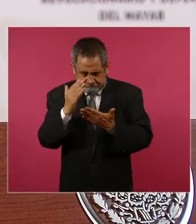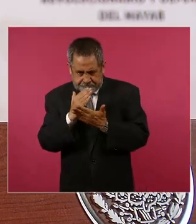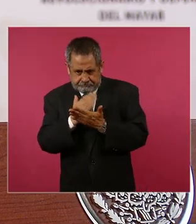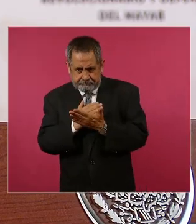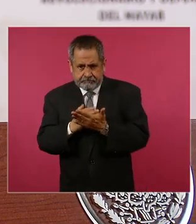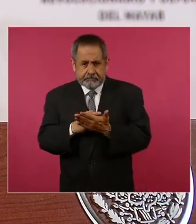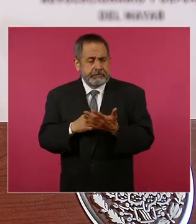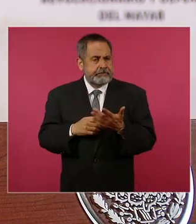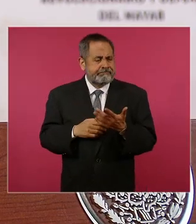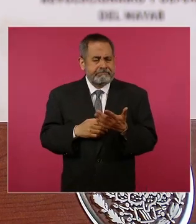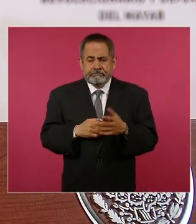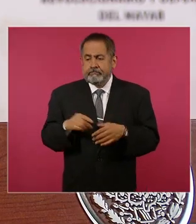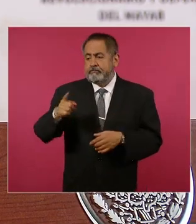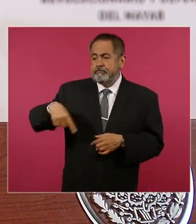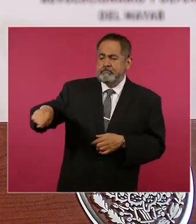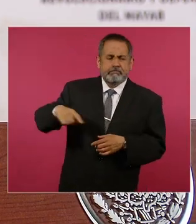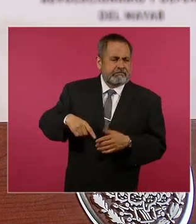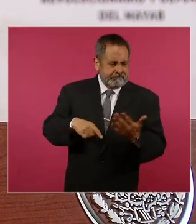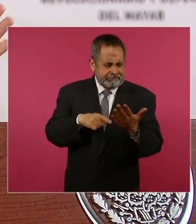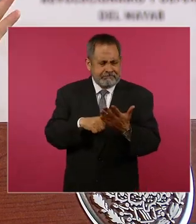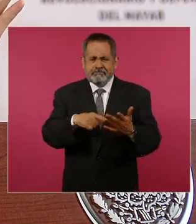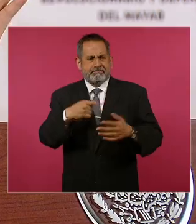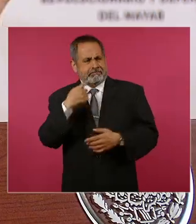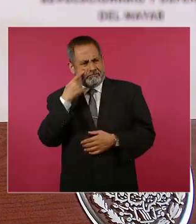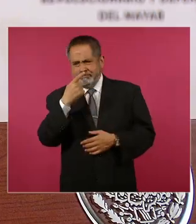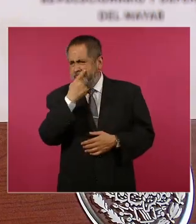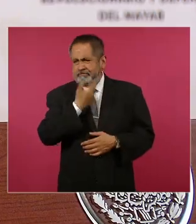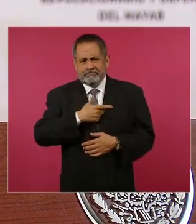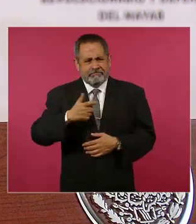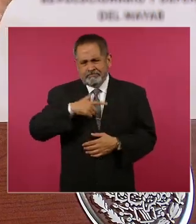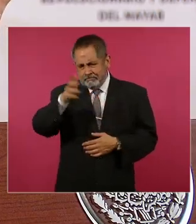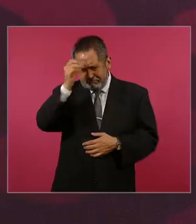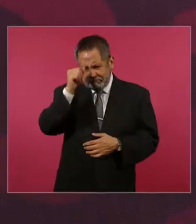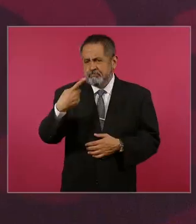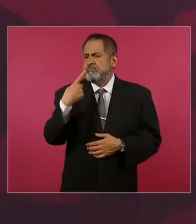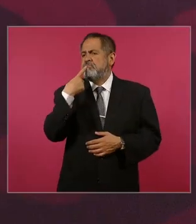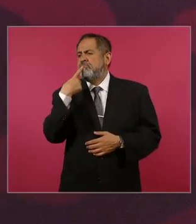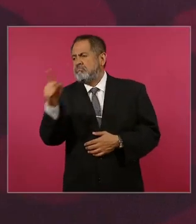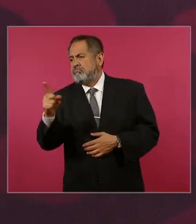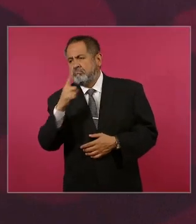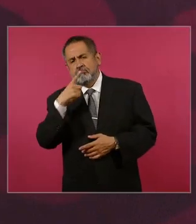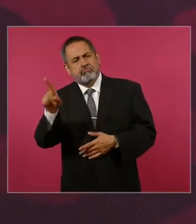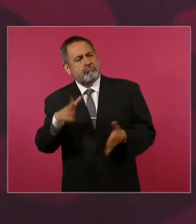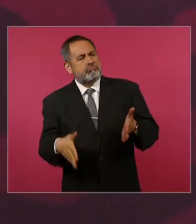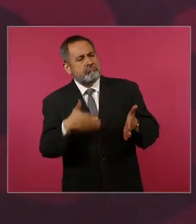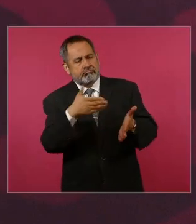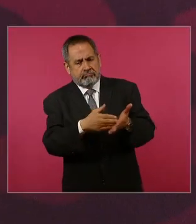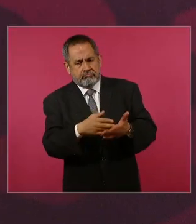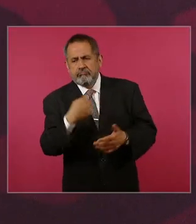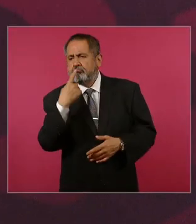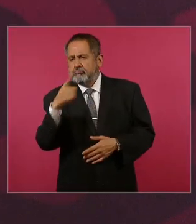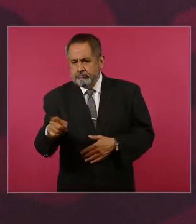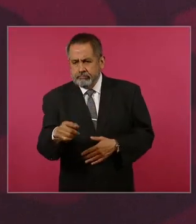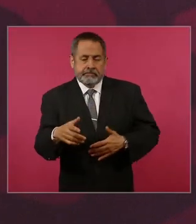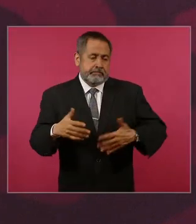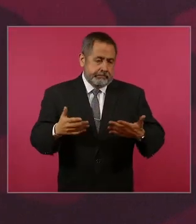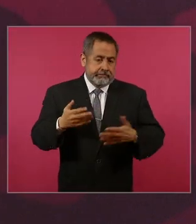de recursos de protesta, ya lo que corresponde al Tribunal